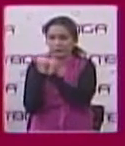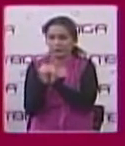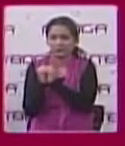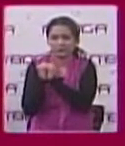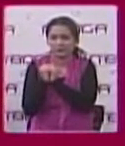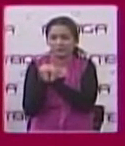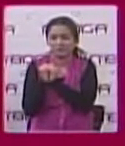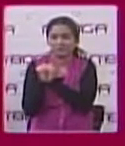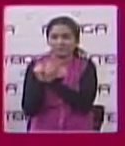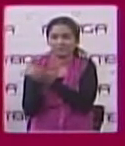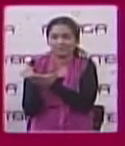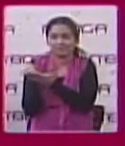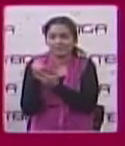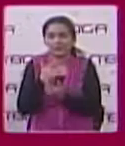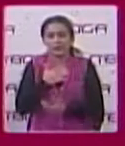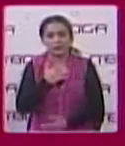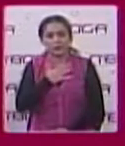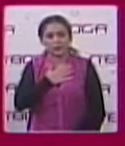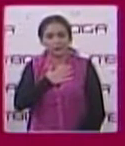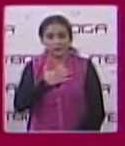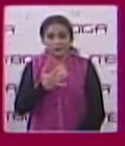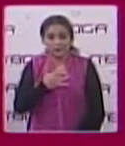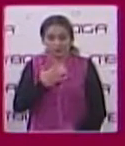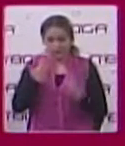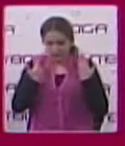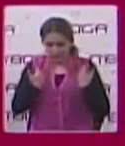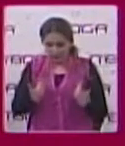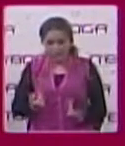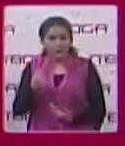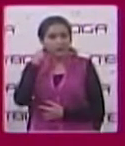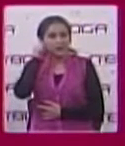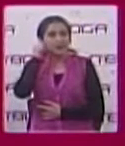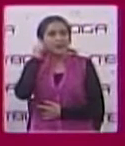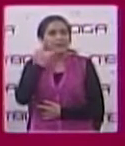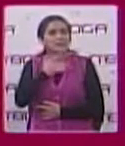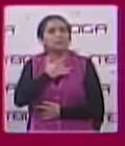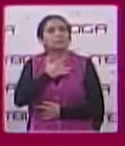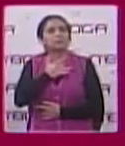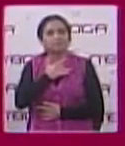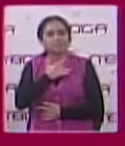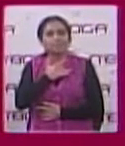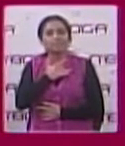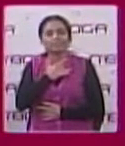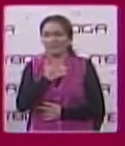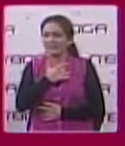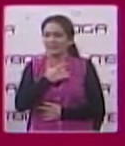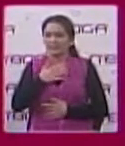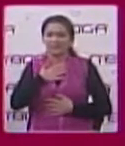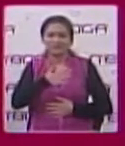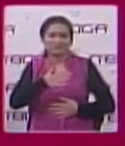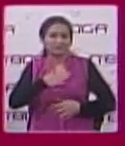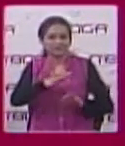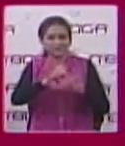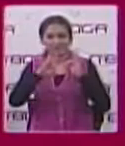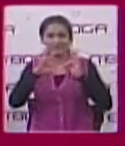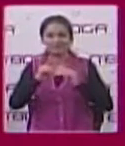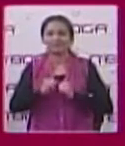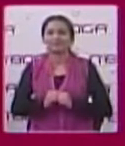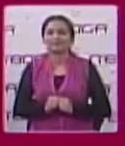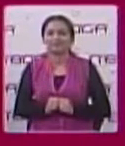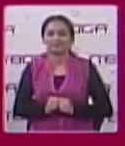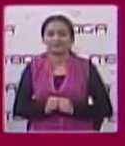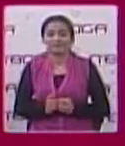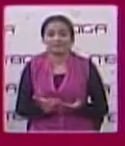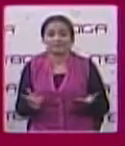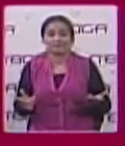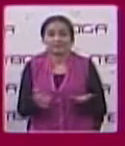Entonces creo que ser mujer tiene una implicación muy importante y una satisfacción personal